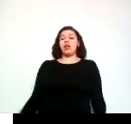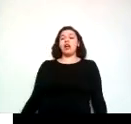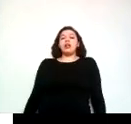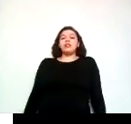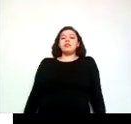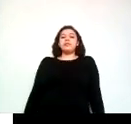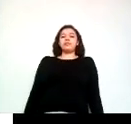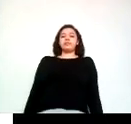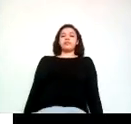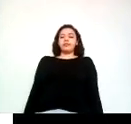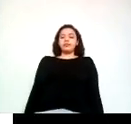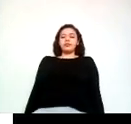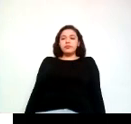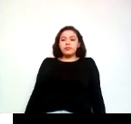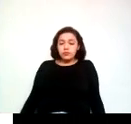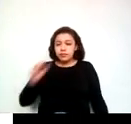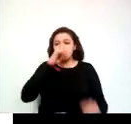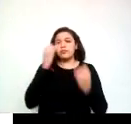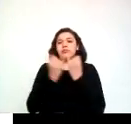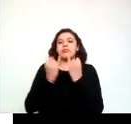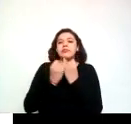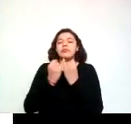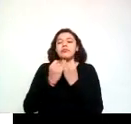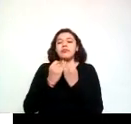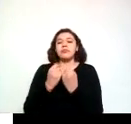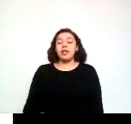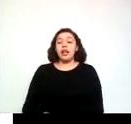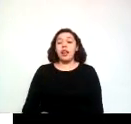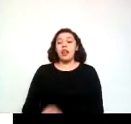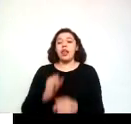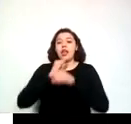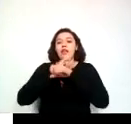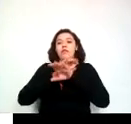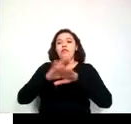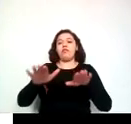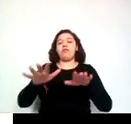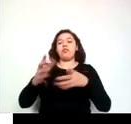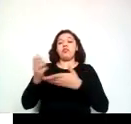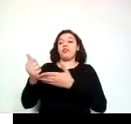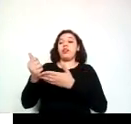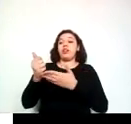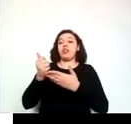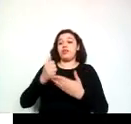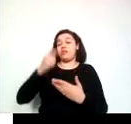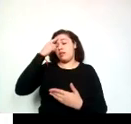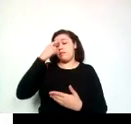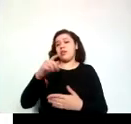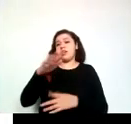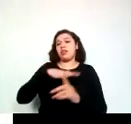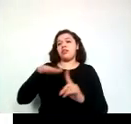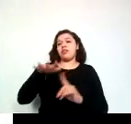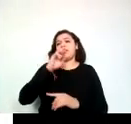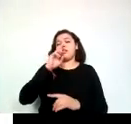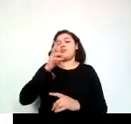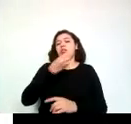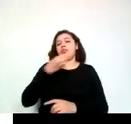miden, sino que toda esta información nos va a ayudar a tener un mejor entorno organizacional